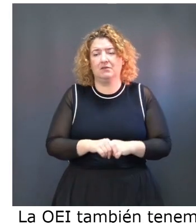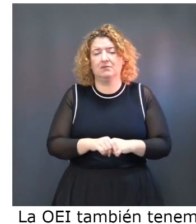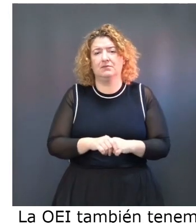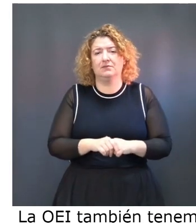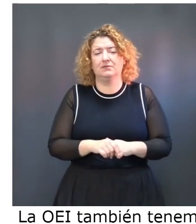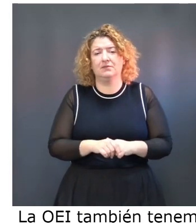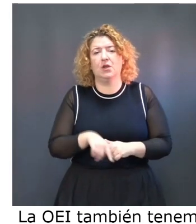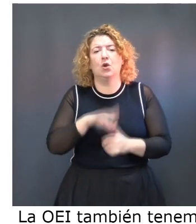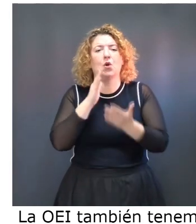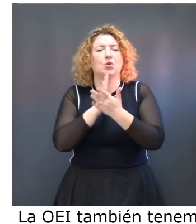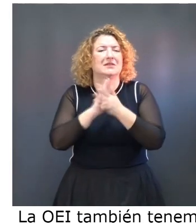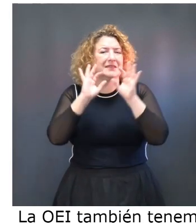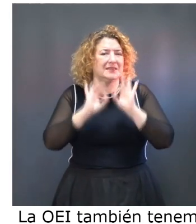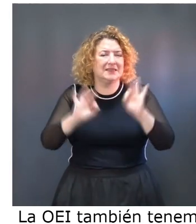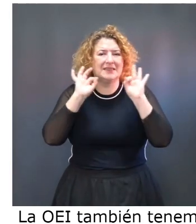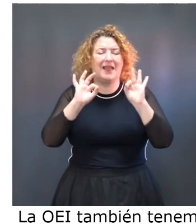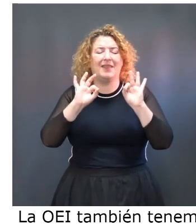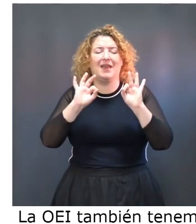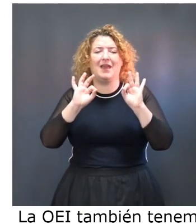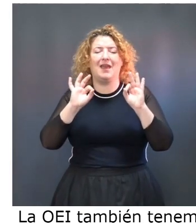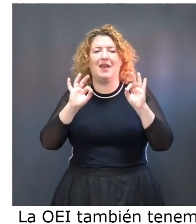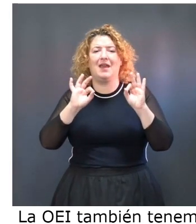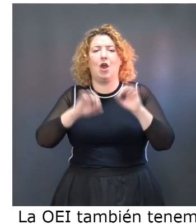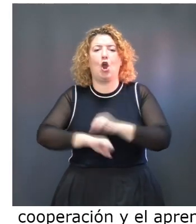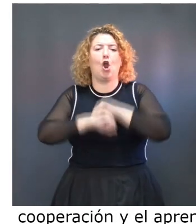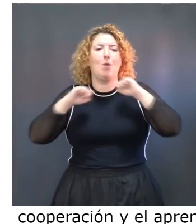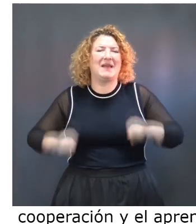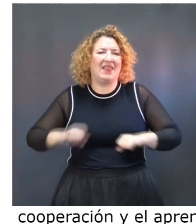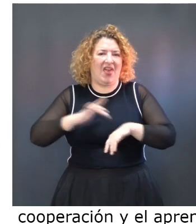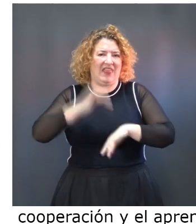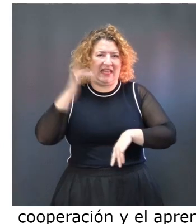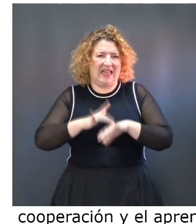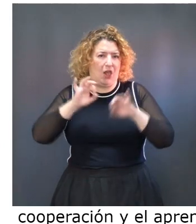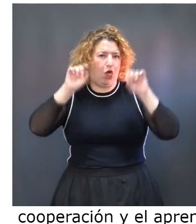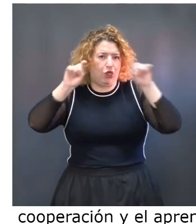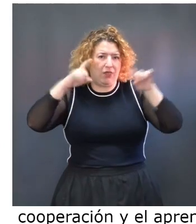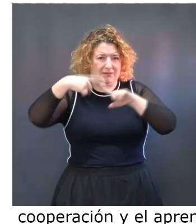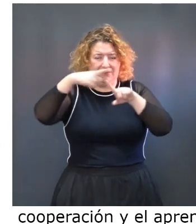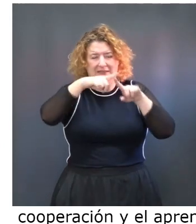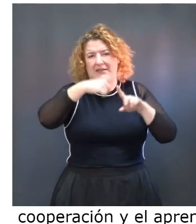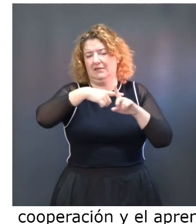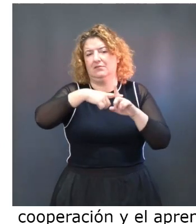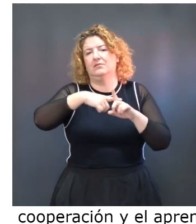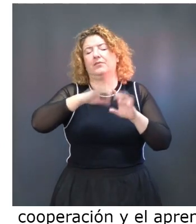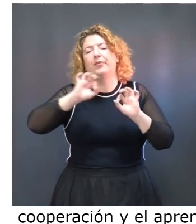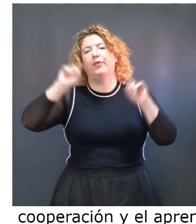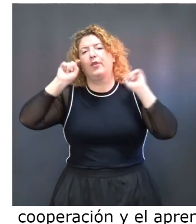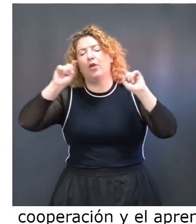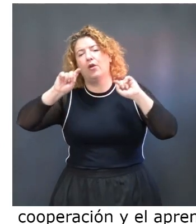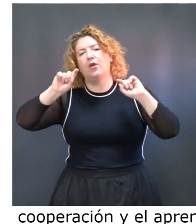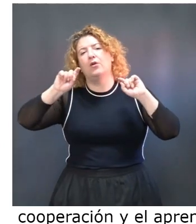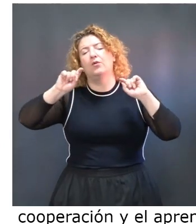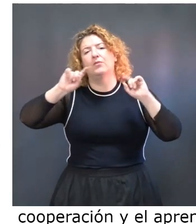hay cursos especializados en competencias digitales para docentes de diferentes niveles. Hay para docentes de